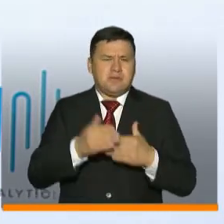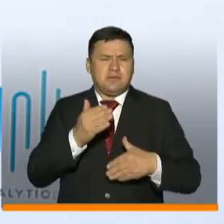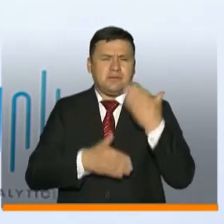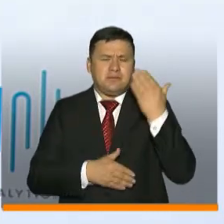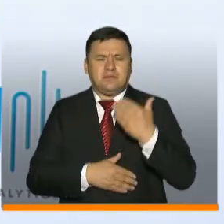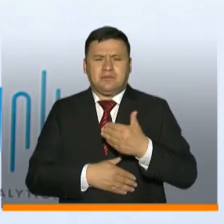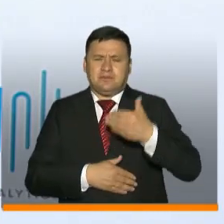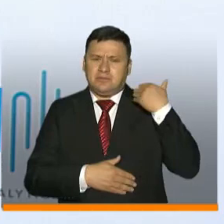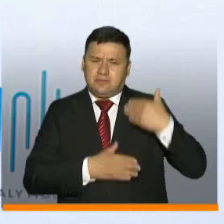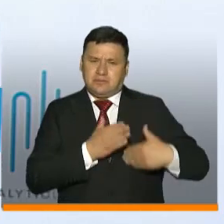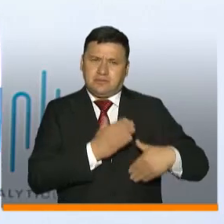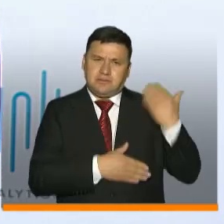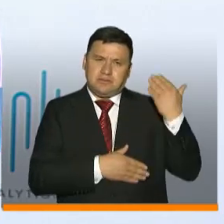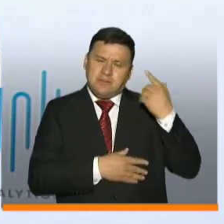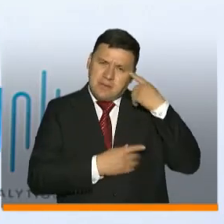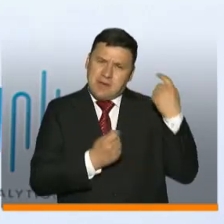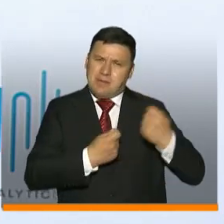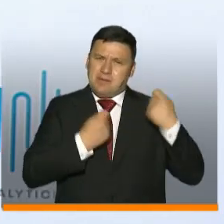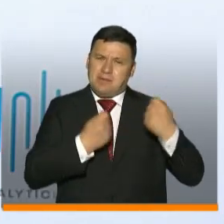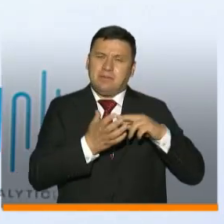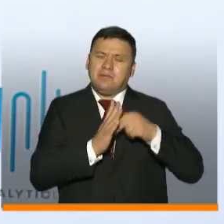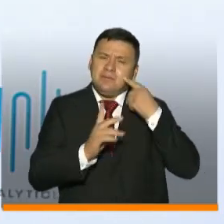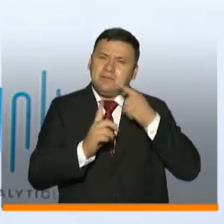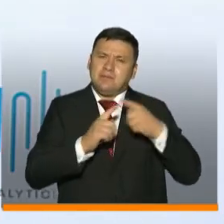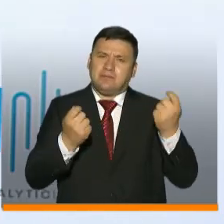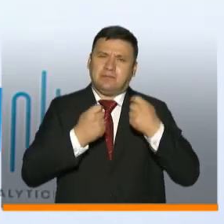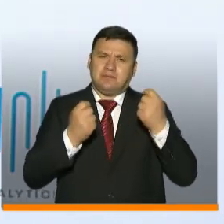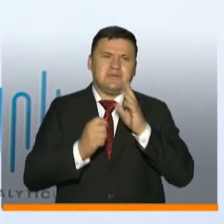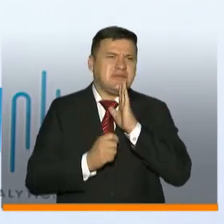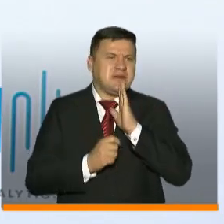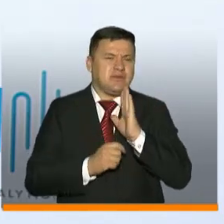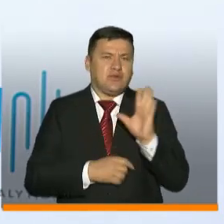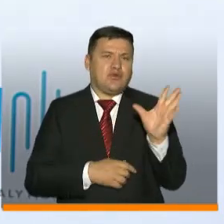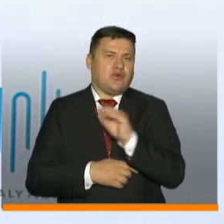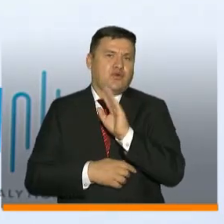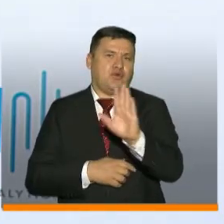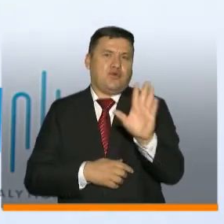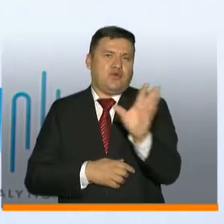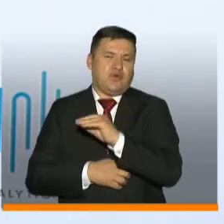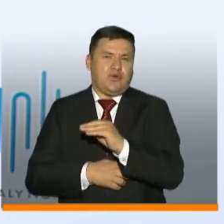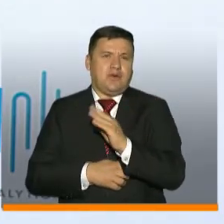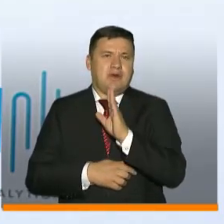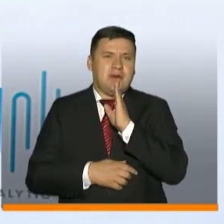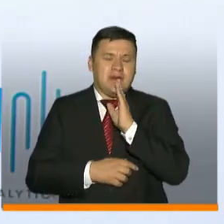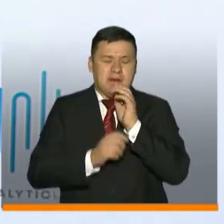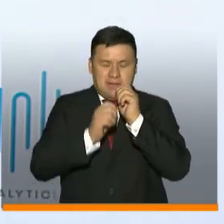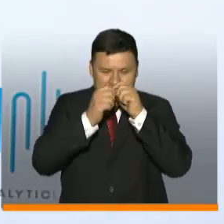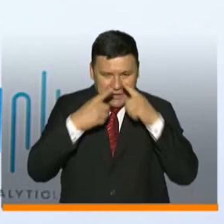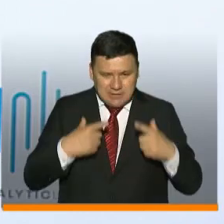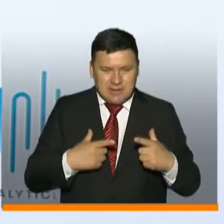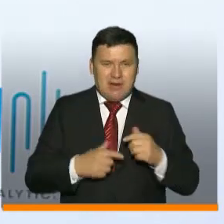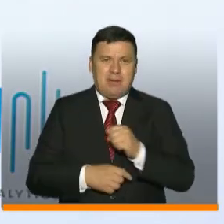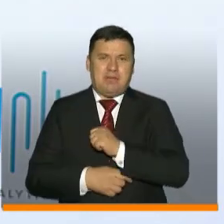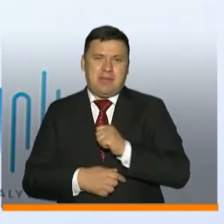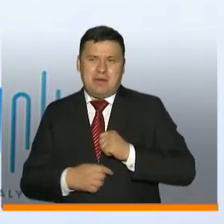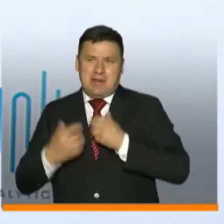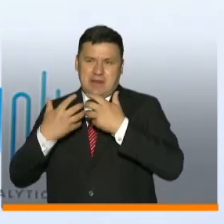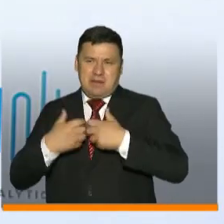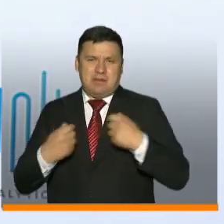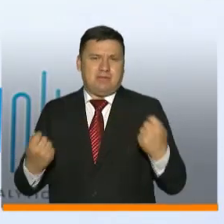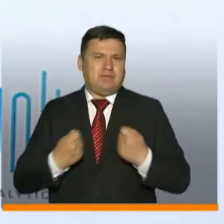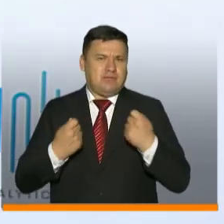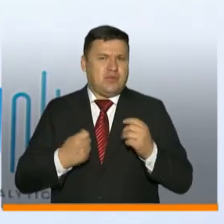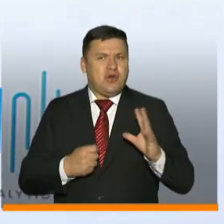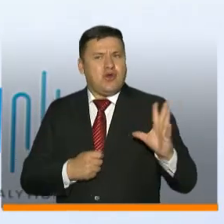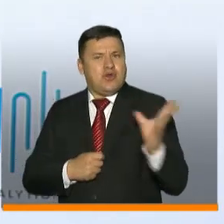allá, cuando arrancaba la campaña, que esto no era una campaña de nadie, era una campaña de todos, era una campaña del sector público, una campaña del sector privado, era una